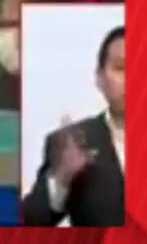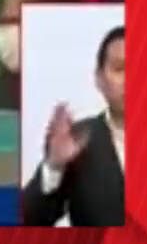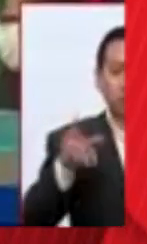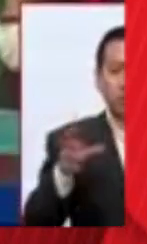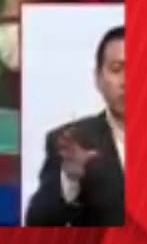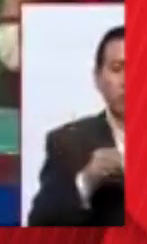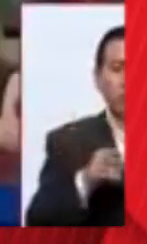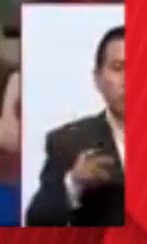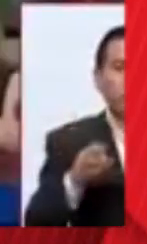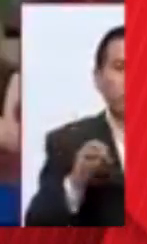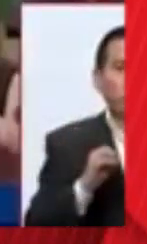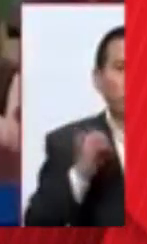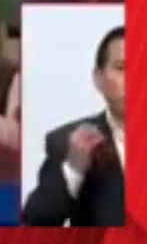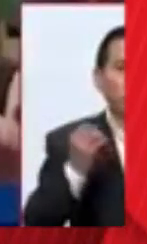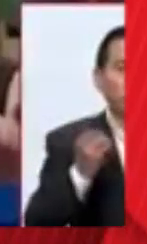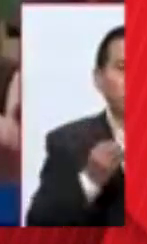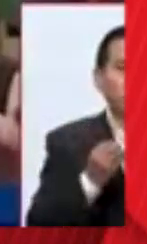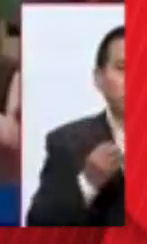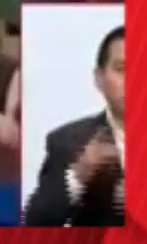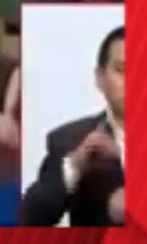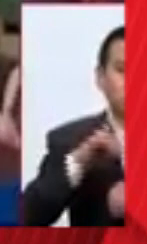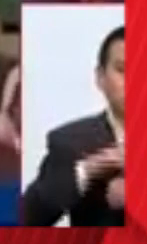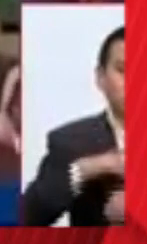Orgánico. Tema tierra,